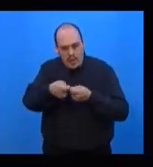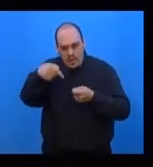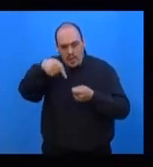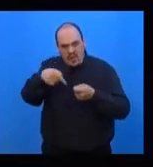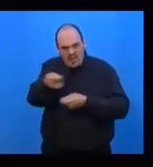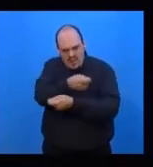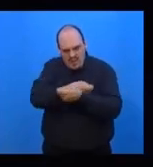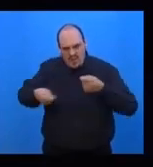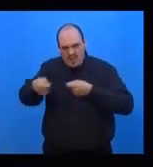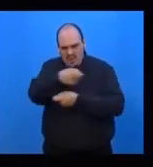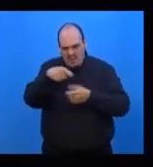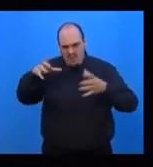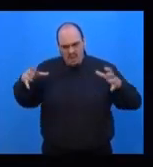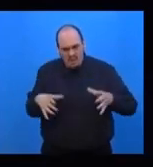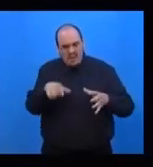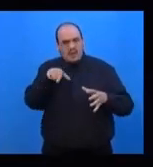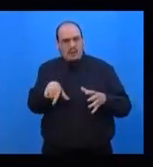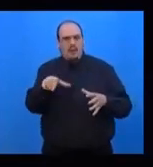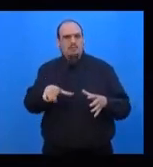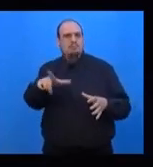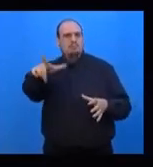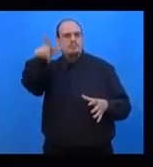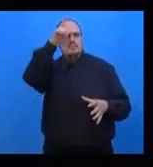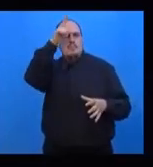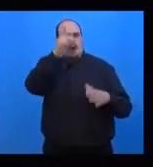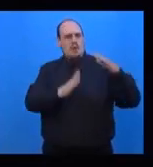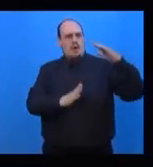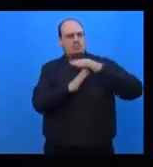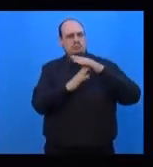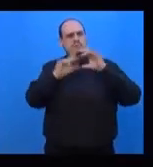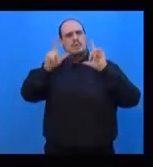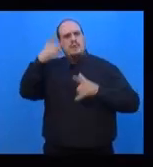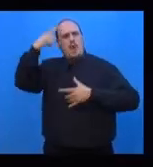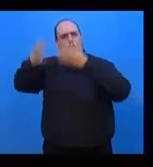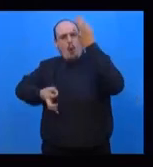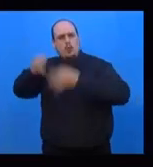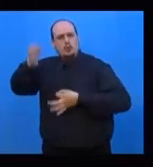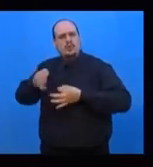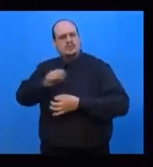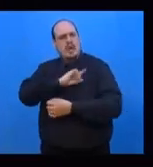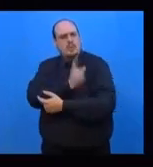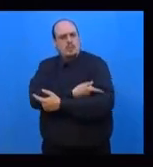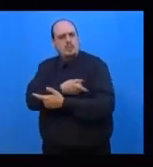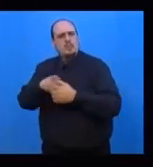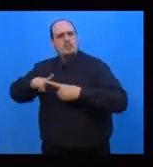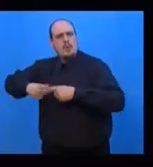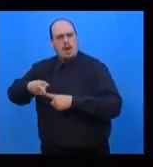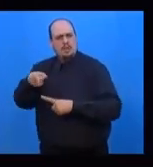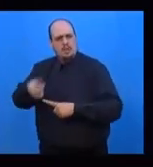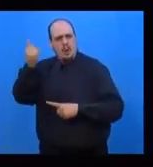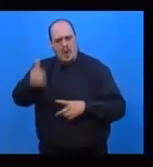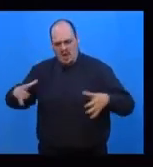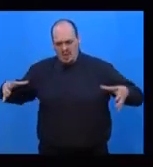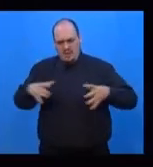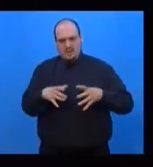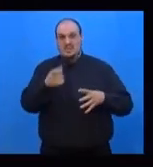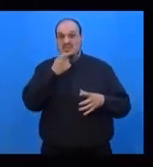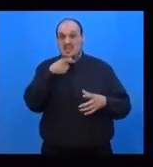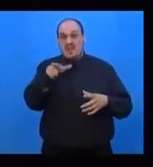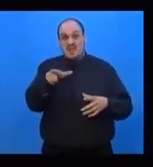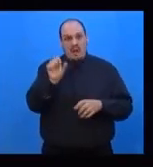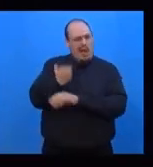muchas de las cúpulas policiales sectores de la justicia y del poder político porque si no acá no hay un debate en serio